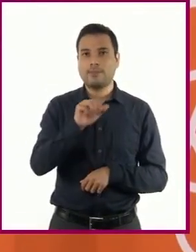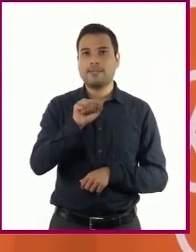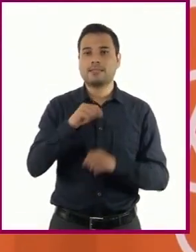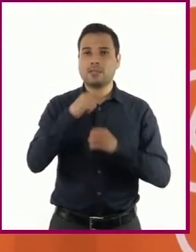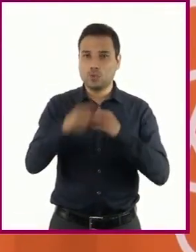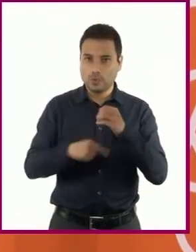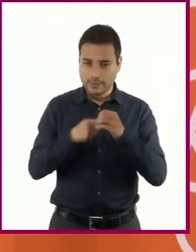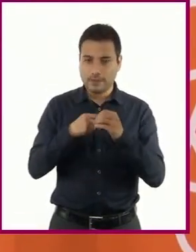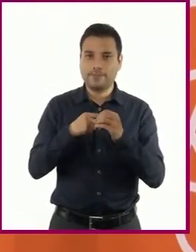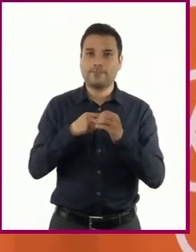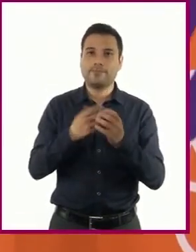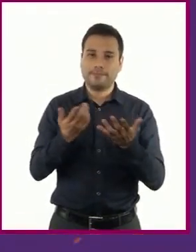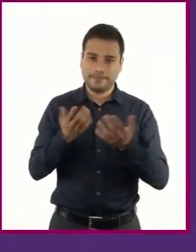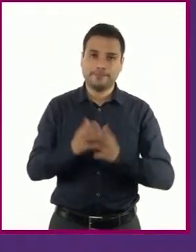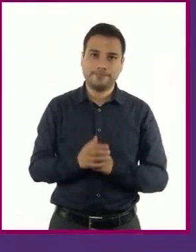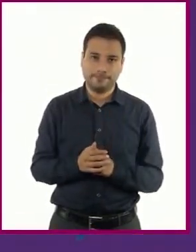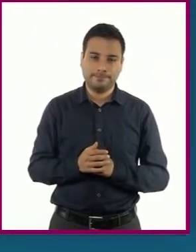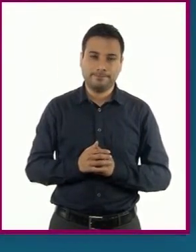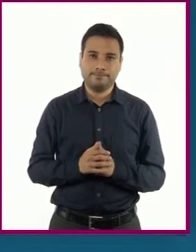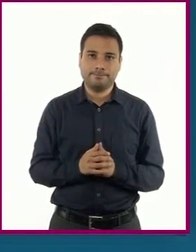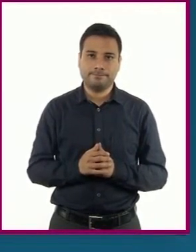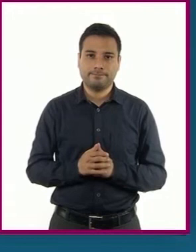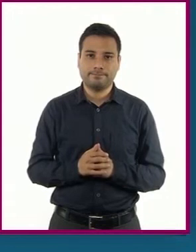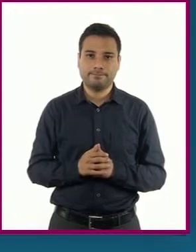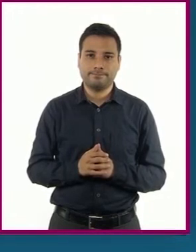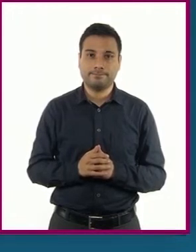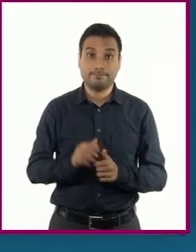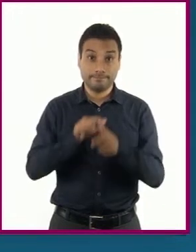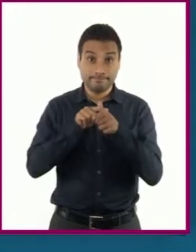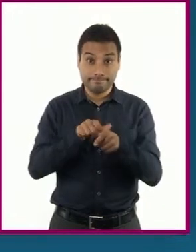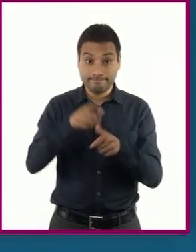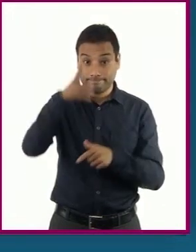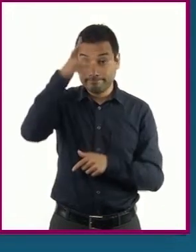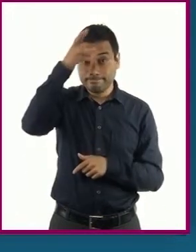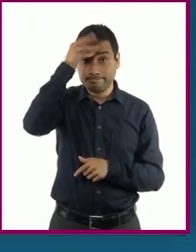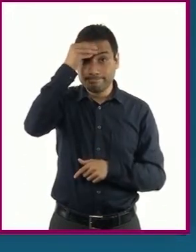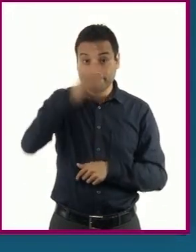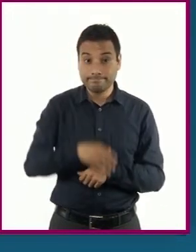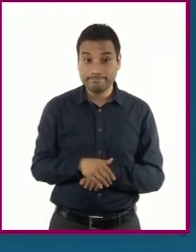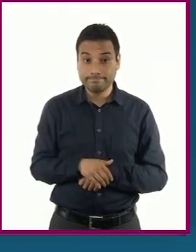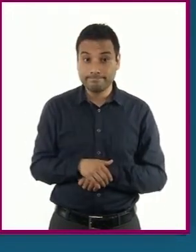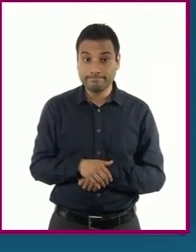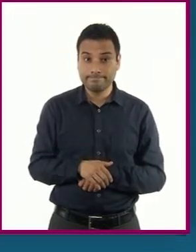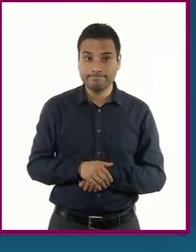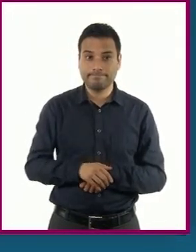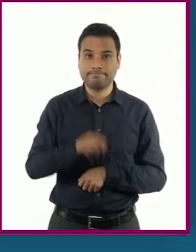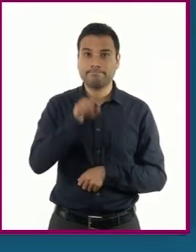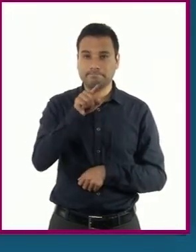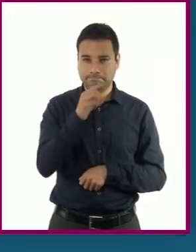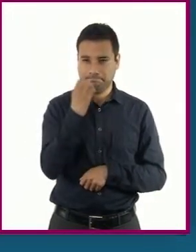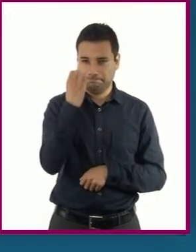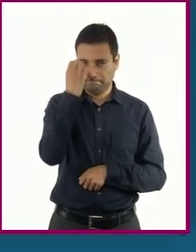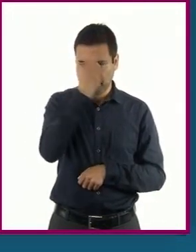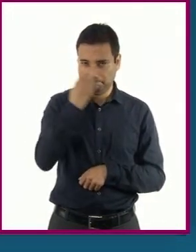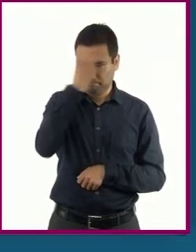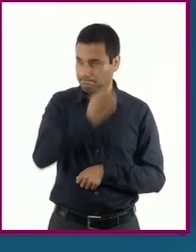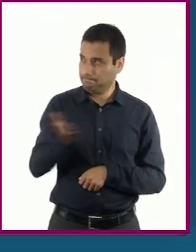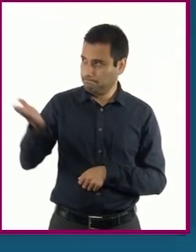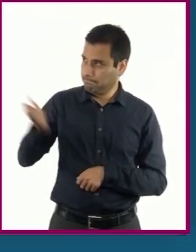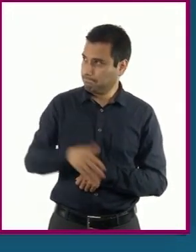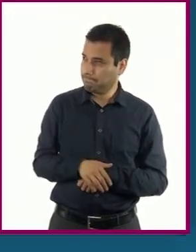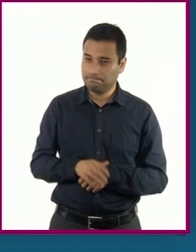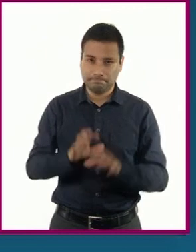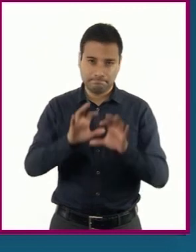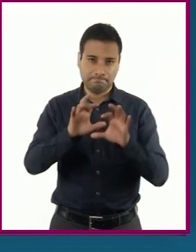los elementos que forman el compuesto. Para seguir aprendiendo, los invitamos a revisar la siguiente dirección electrónica.